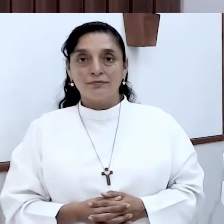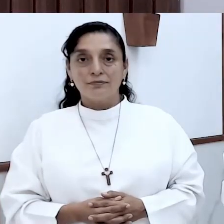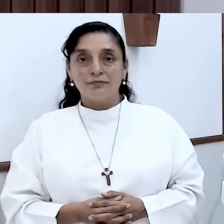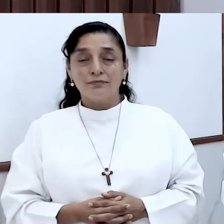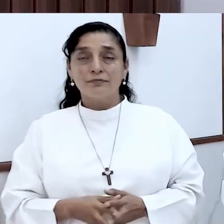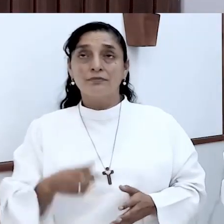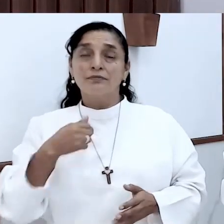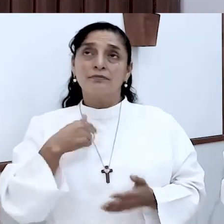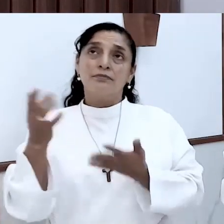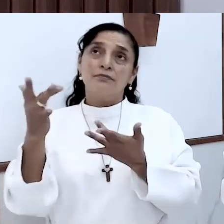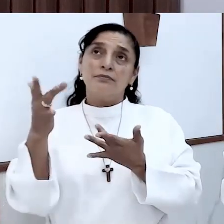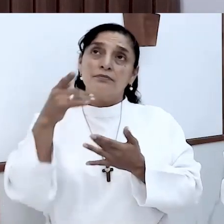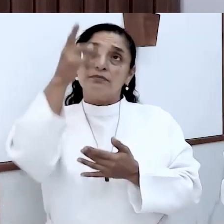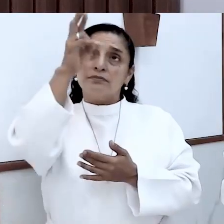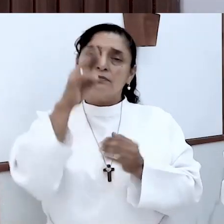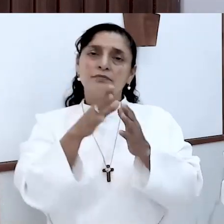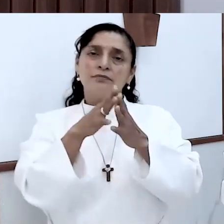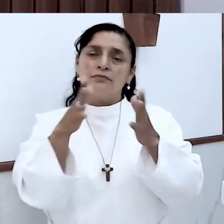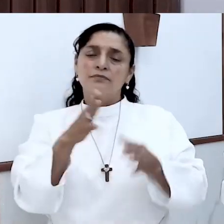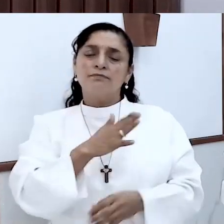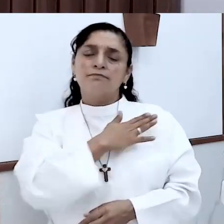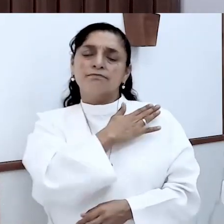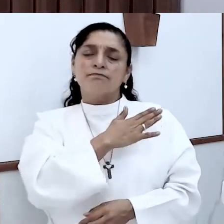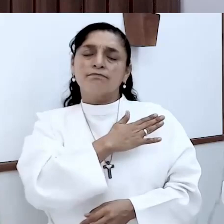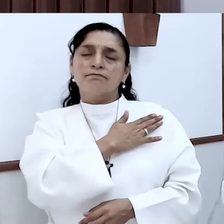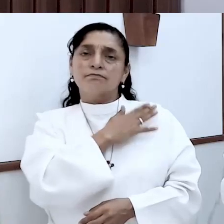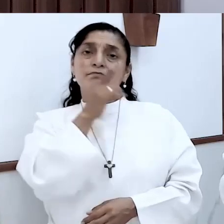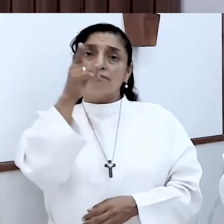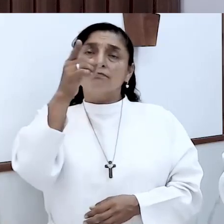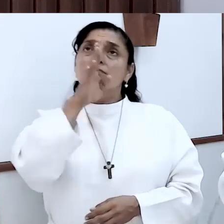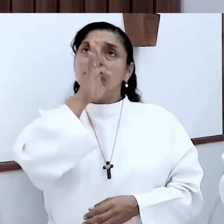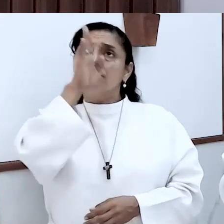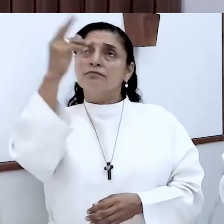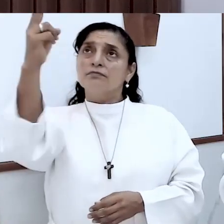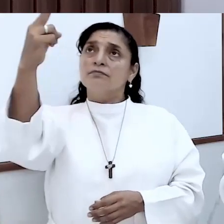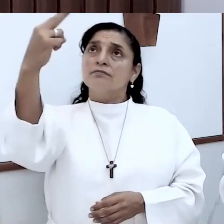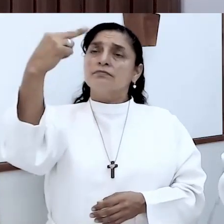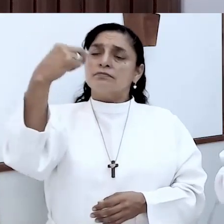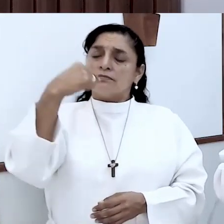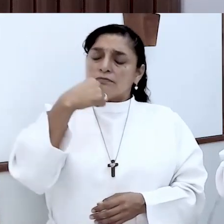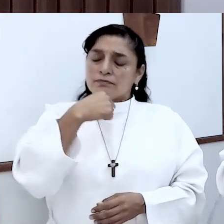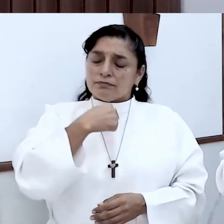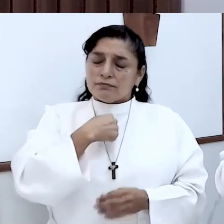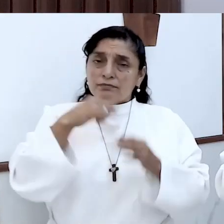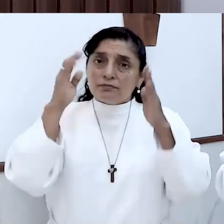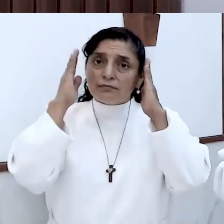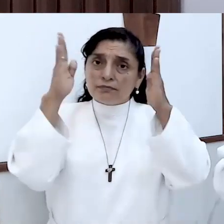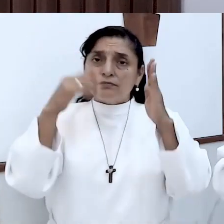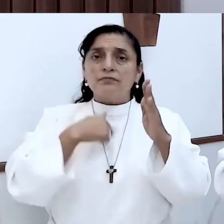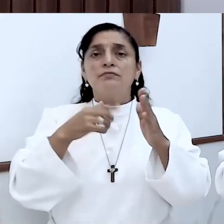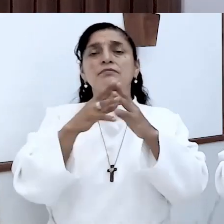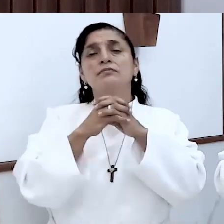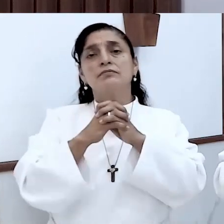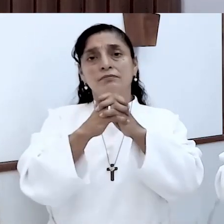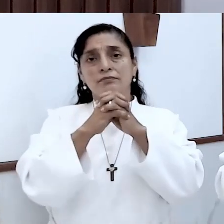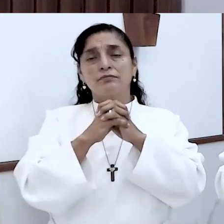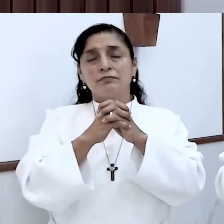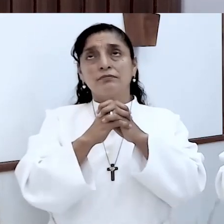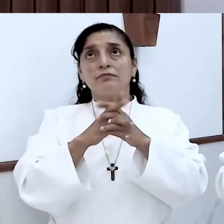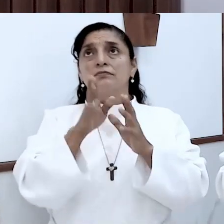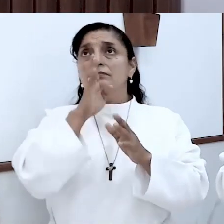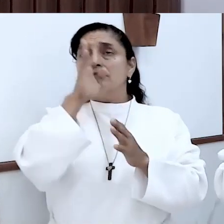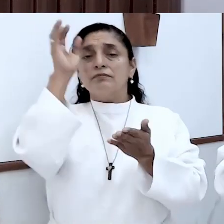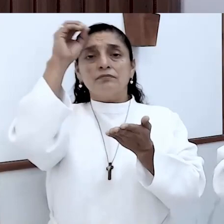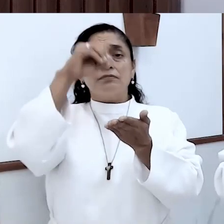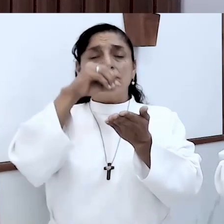voluntad. Esperé en el Señor con gran confianza. Él se inclinó hacia mí y escuchó mis plegarias. Él me